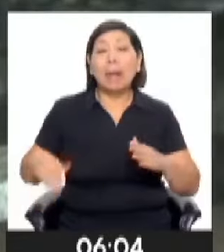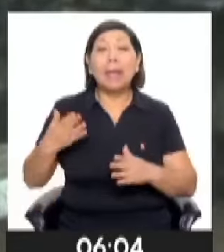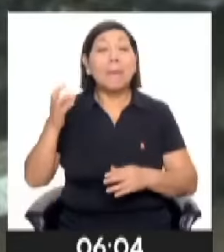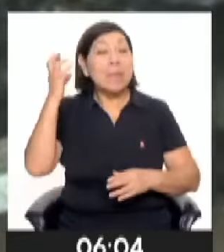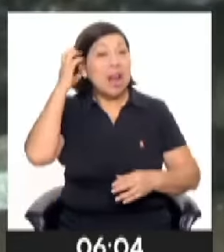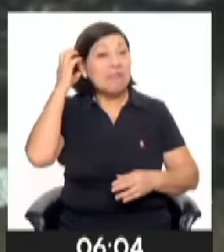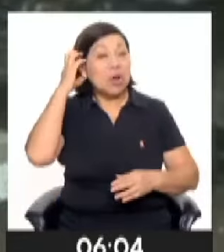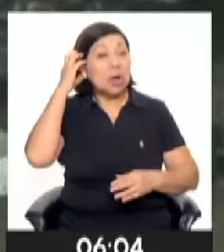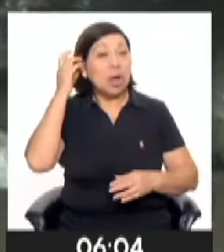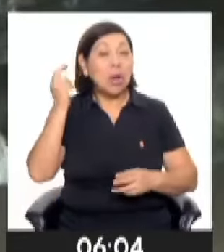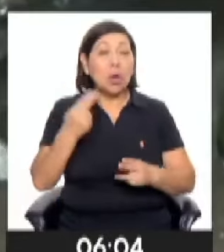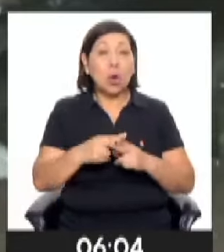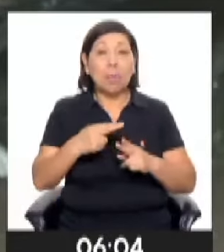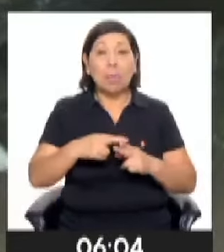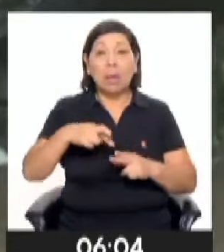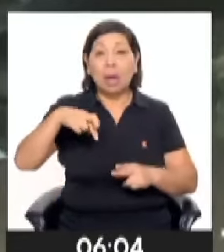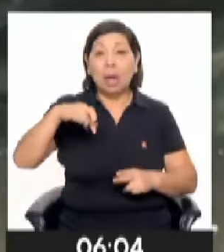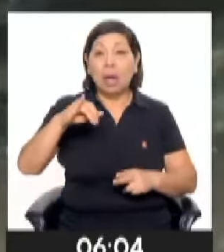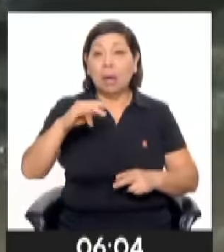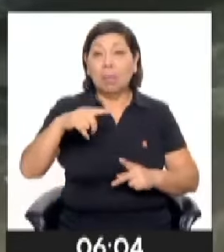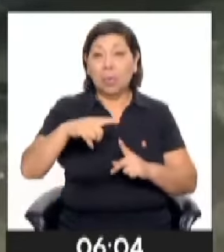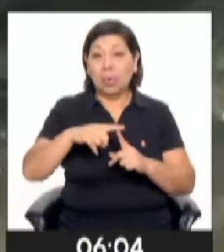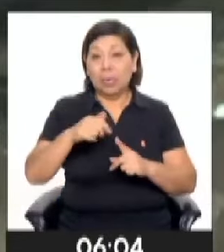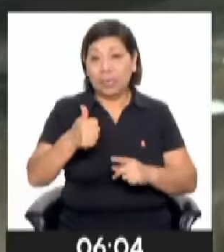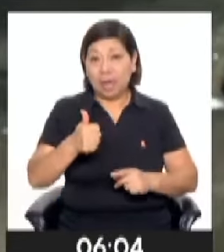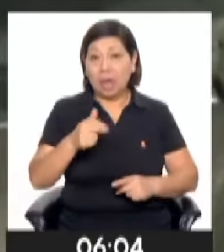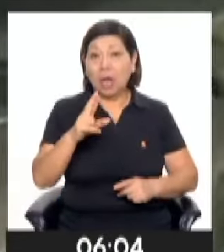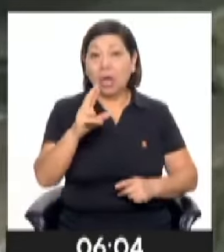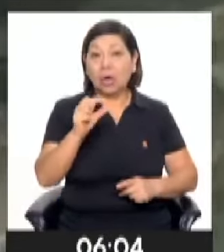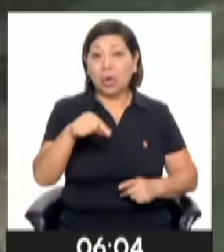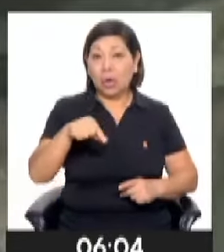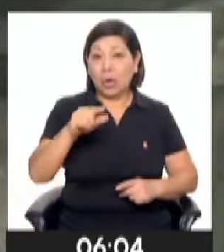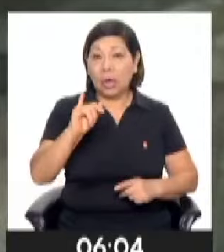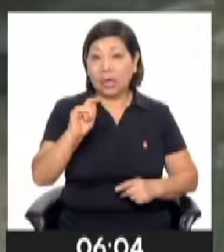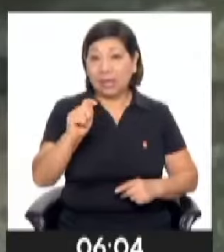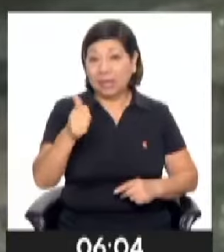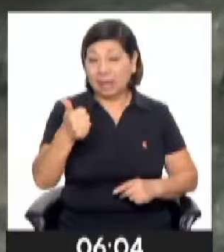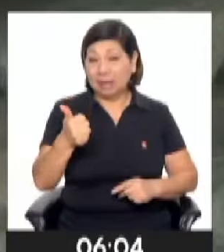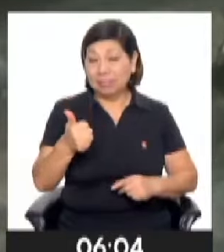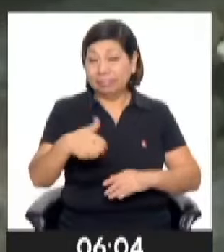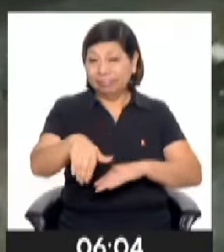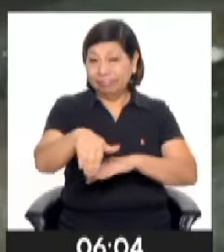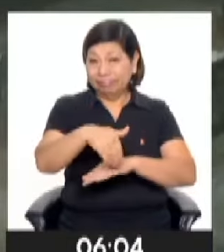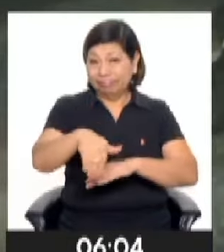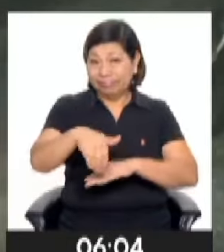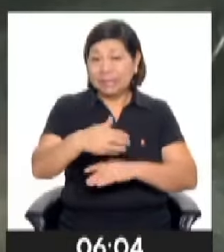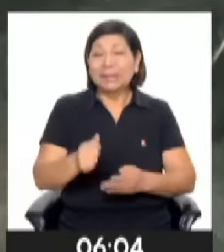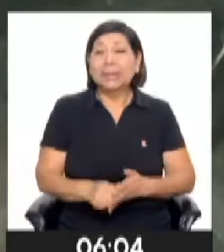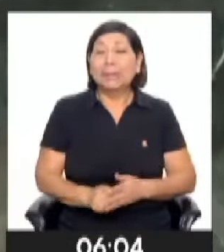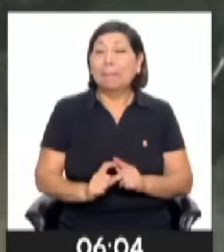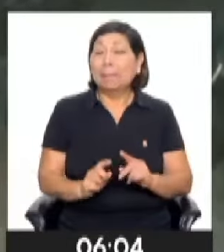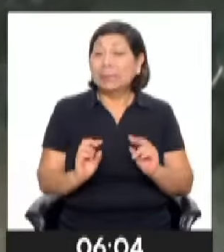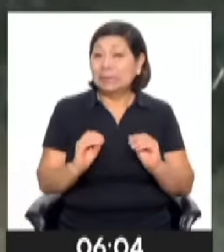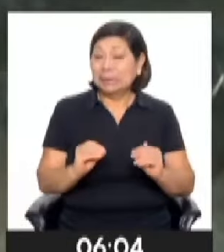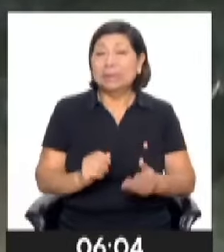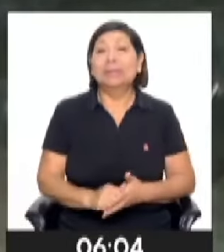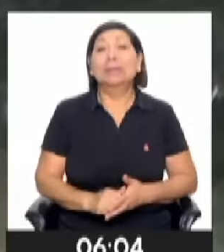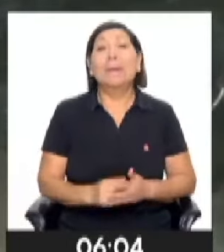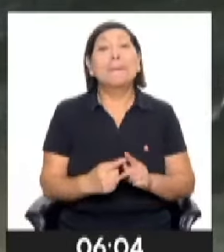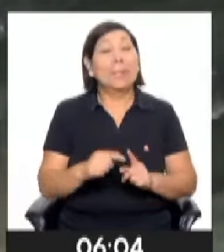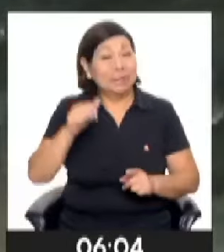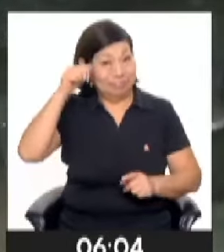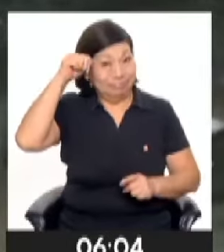difícil acceso, es por eso que desde aquí invocamos también a Cerfor a que pueda acercarse. Algunas personas intentaban acercarse,